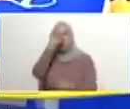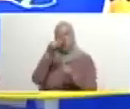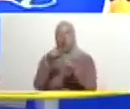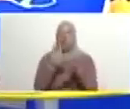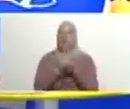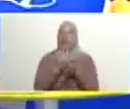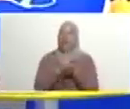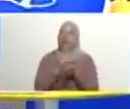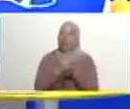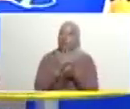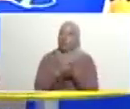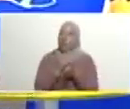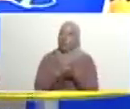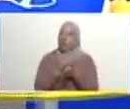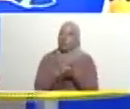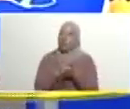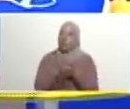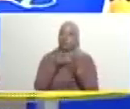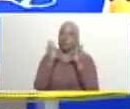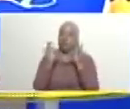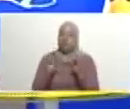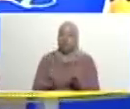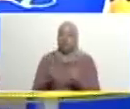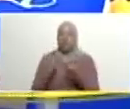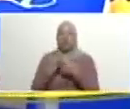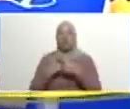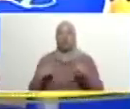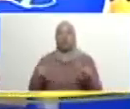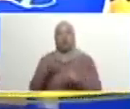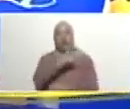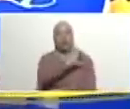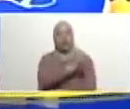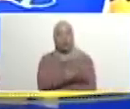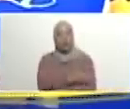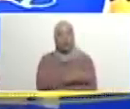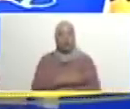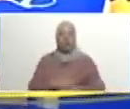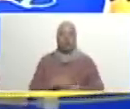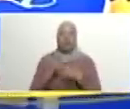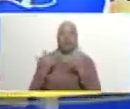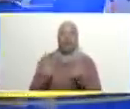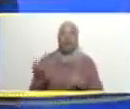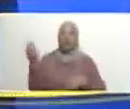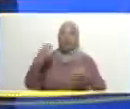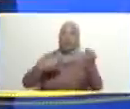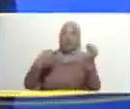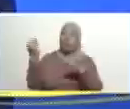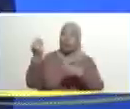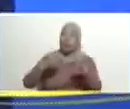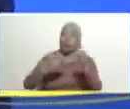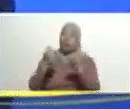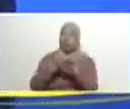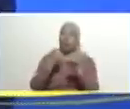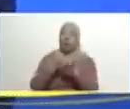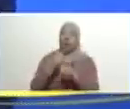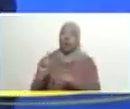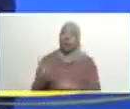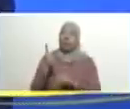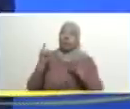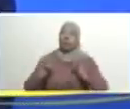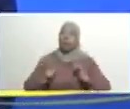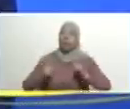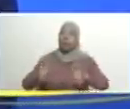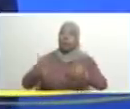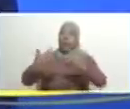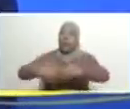estabilidad, de la seguridad, de la soberanía energética. Ahora sumando no solo lo que fue la primera fase de